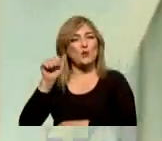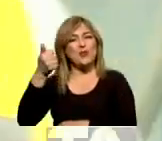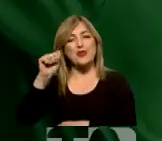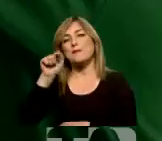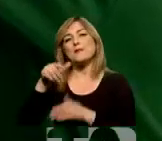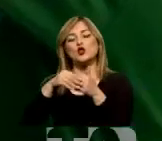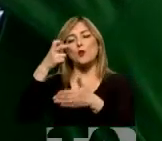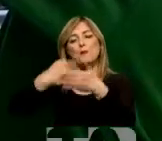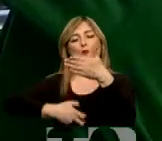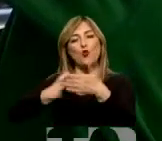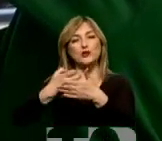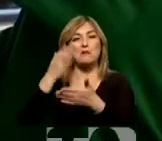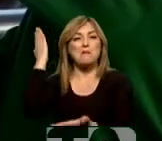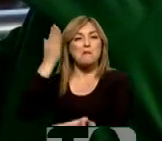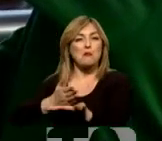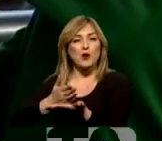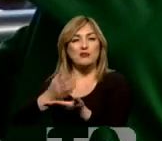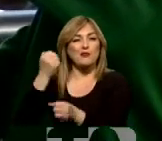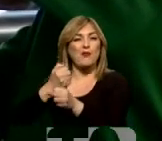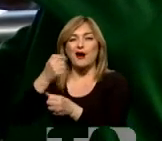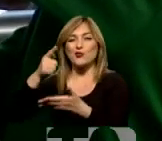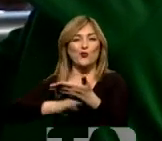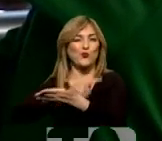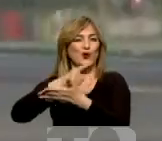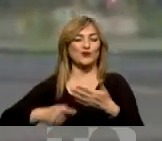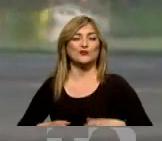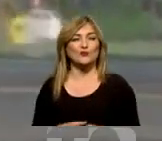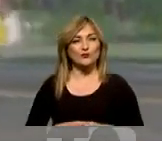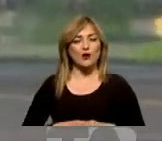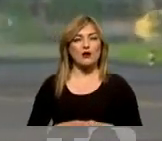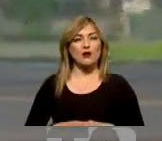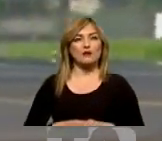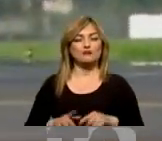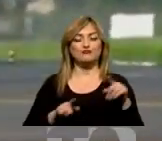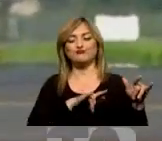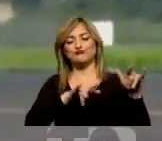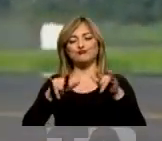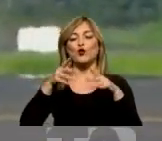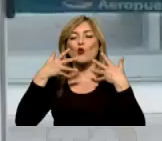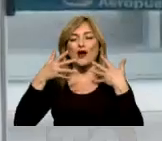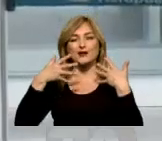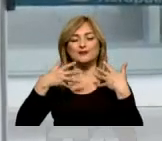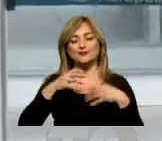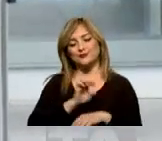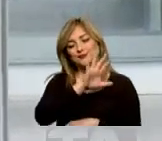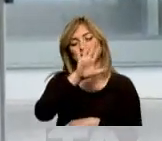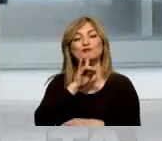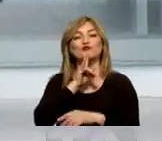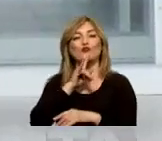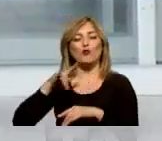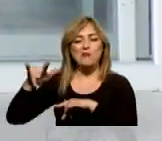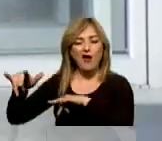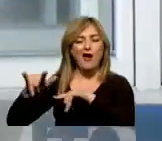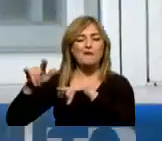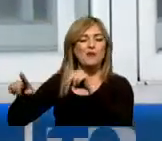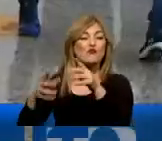de Guayaquil actualmente 10 aerolíneas cubren las rutas desde y hacia Europa y Estados Unidos. Autoridades del aeropuerto